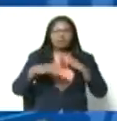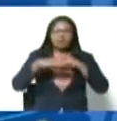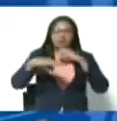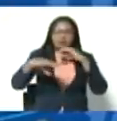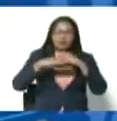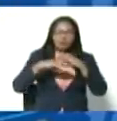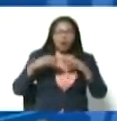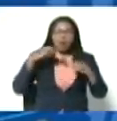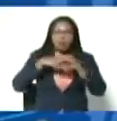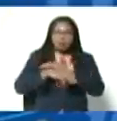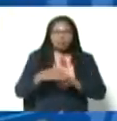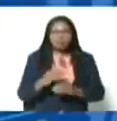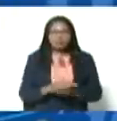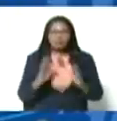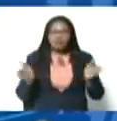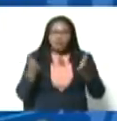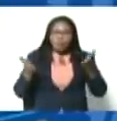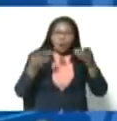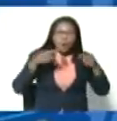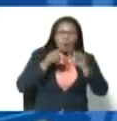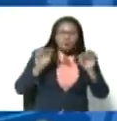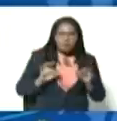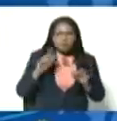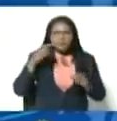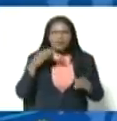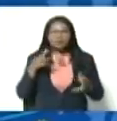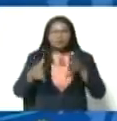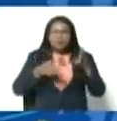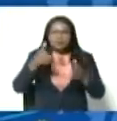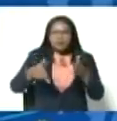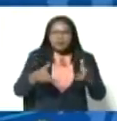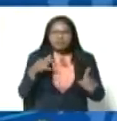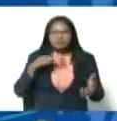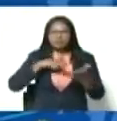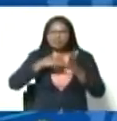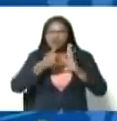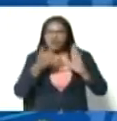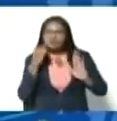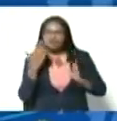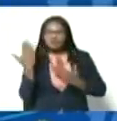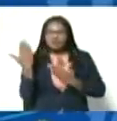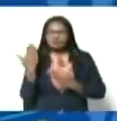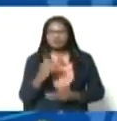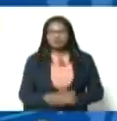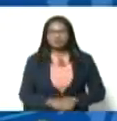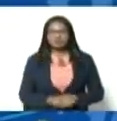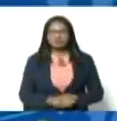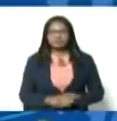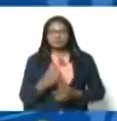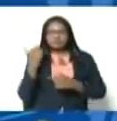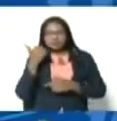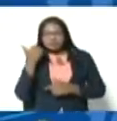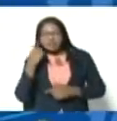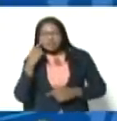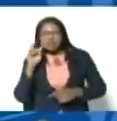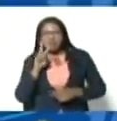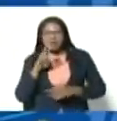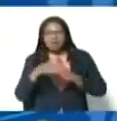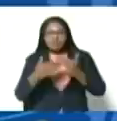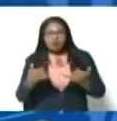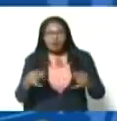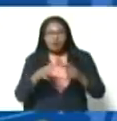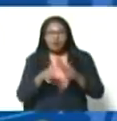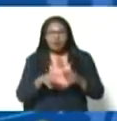los planes de repotenciación de trenes y hemos ido a elementos tecnológicos como el que usted tiene a su derecha, que es la fabricación hecha